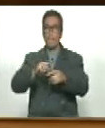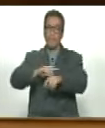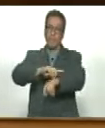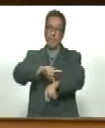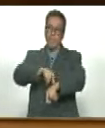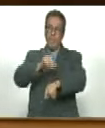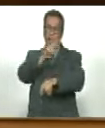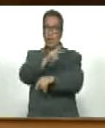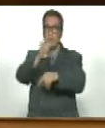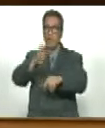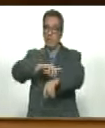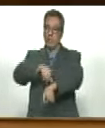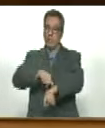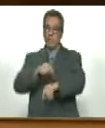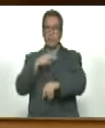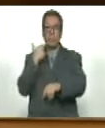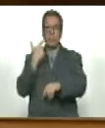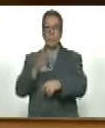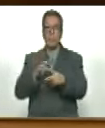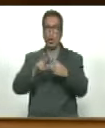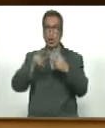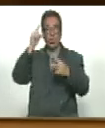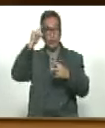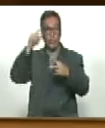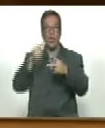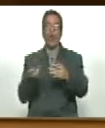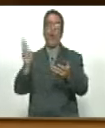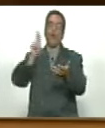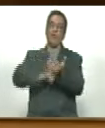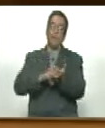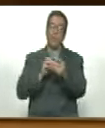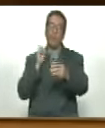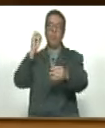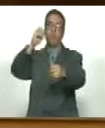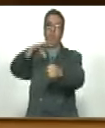horas. Y dos días después lanzan otra bomba.